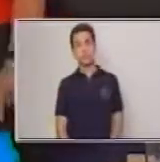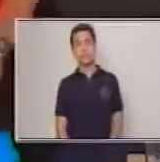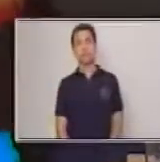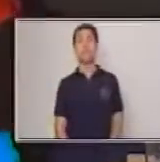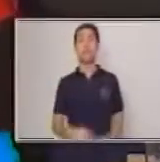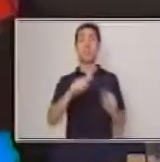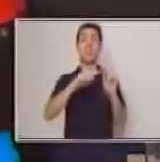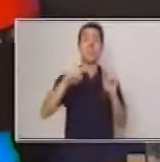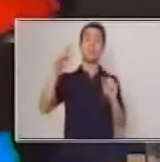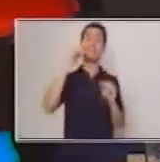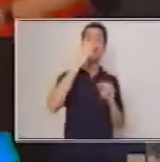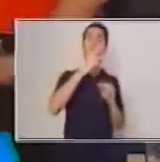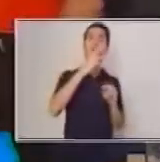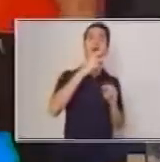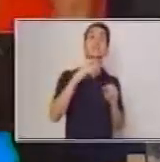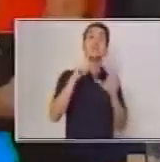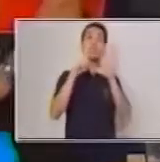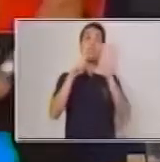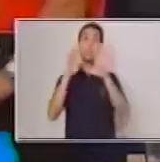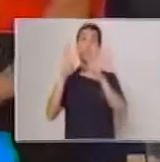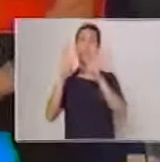raíz cúbica de 64.